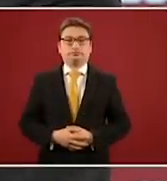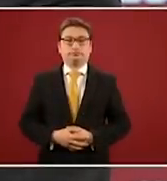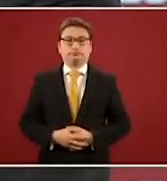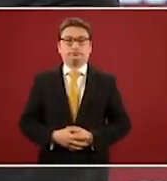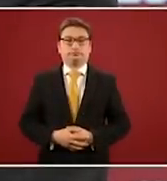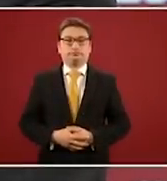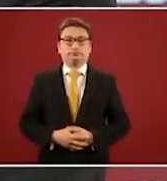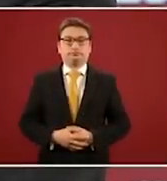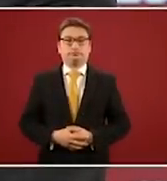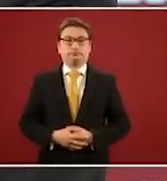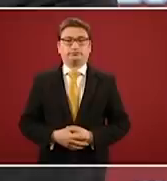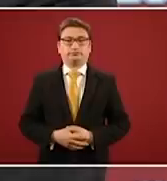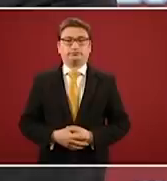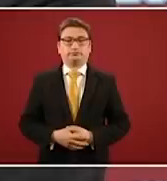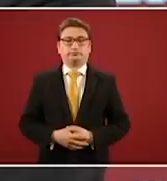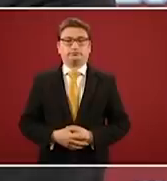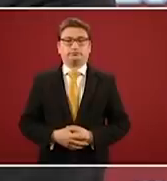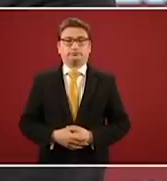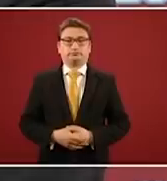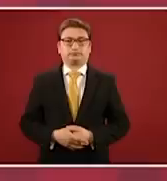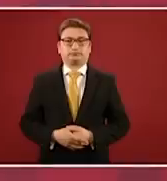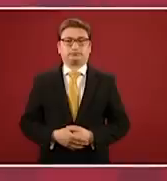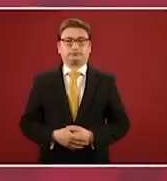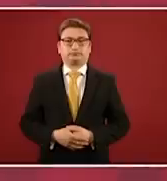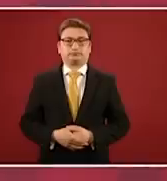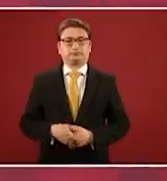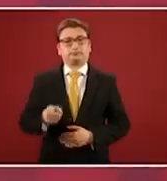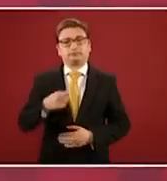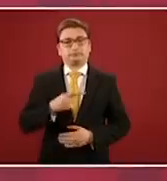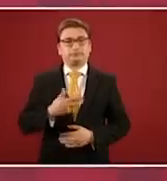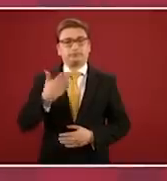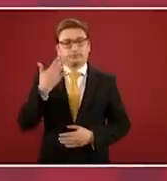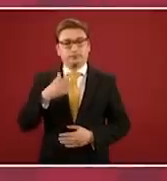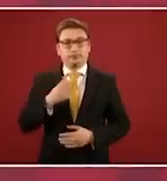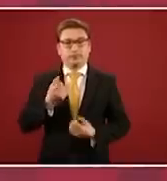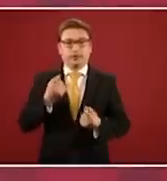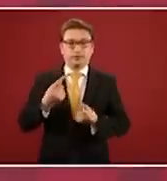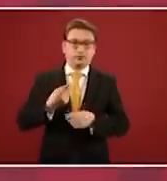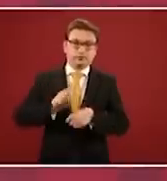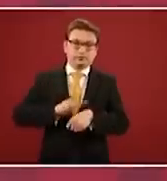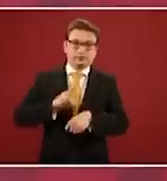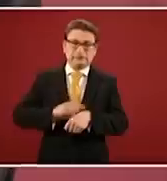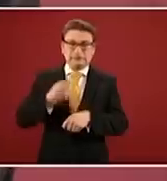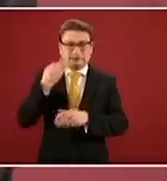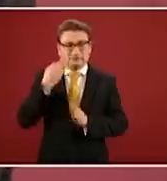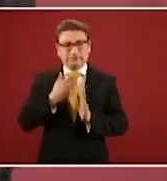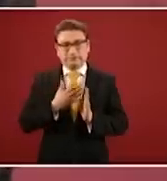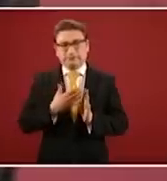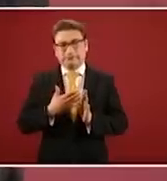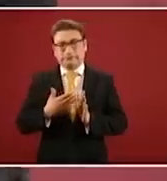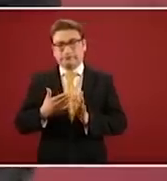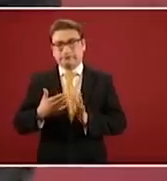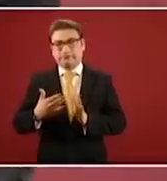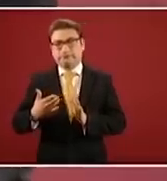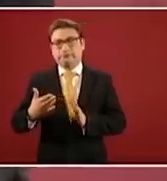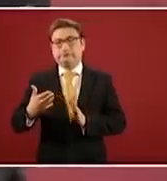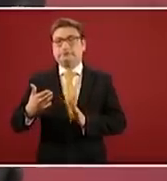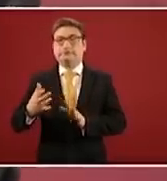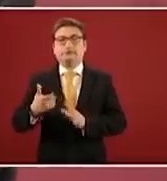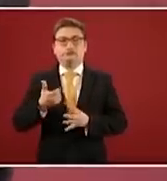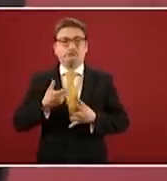además de padecer por enfermedades prolongadas que los